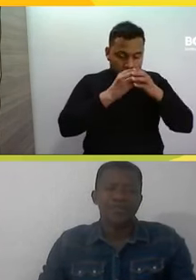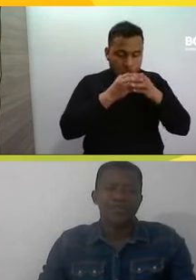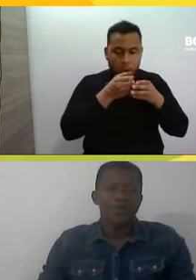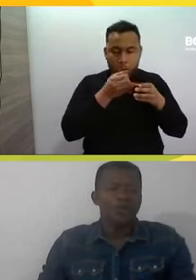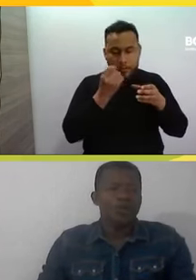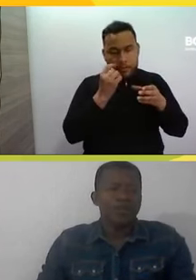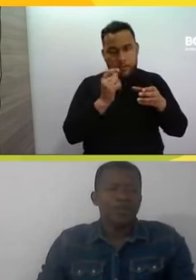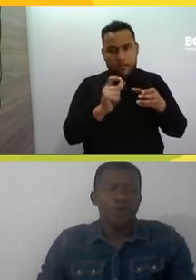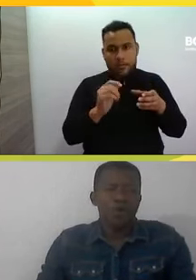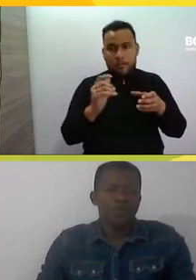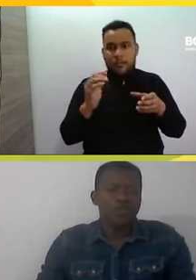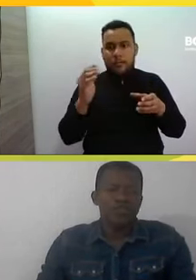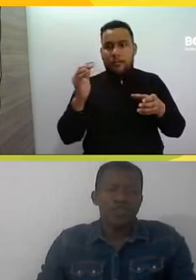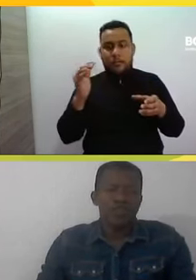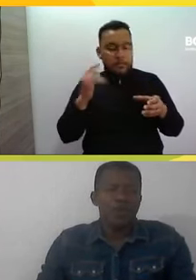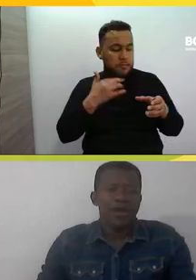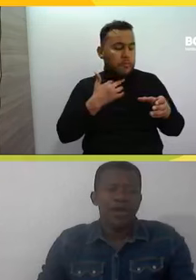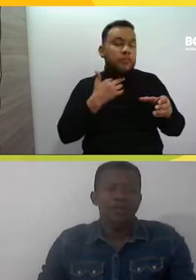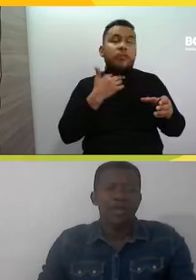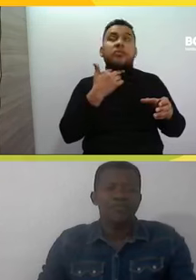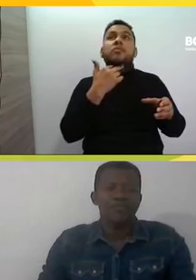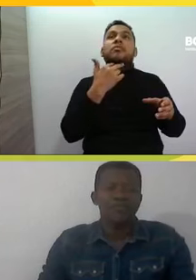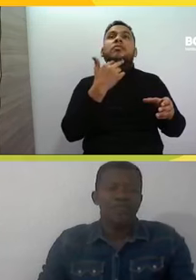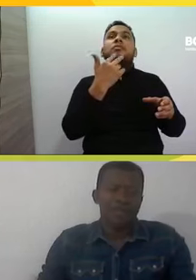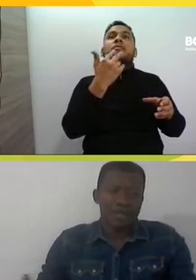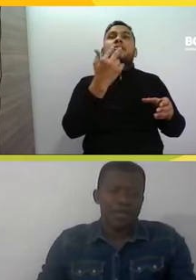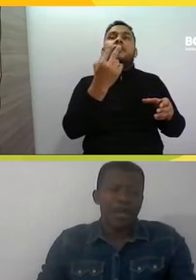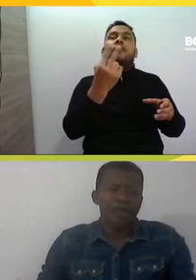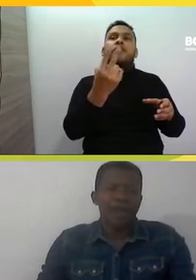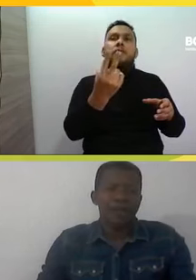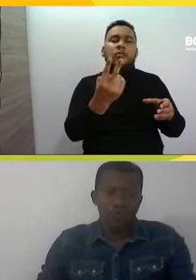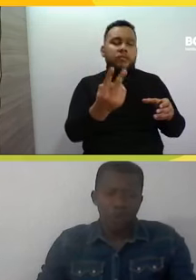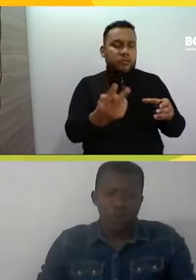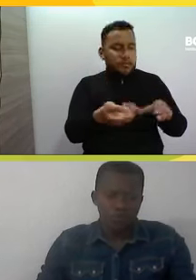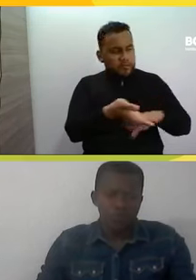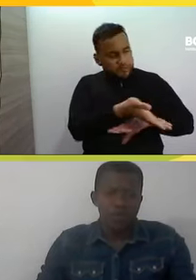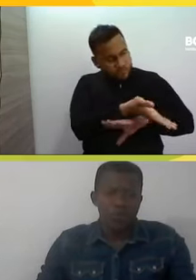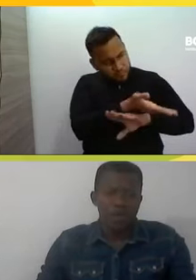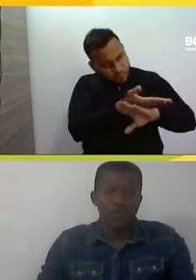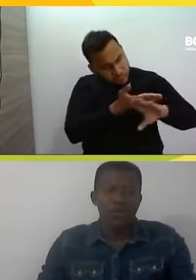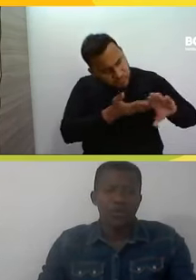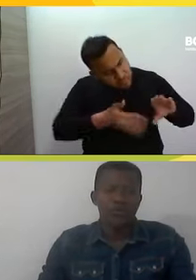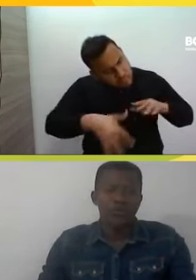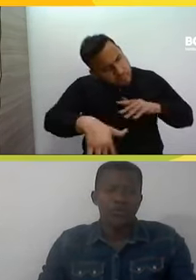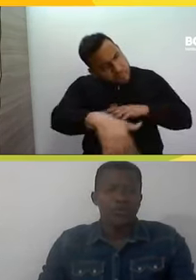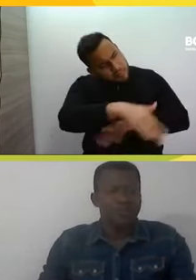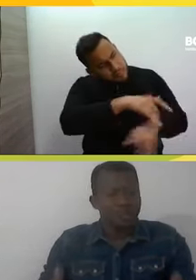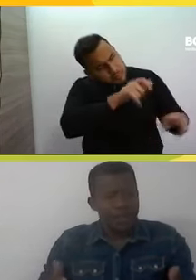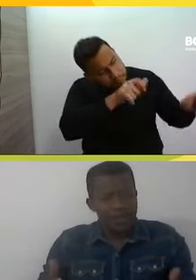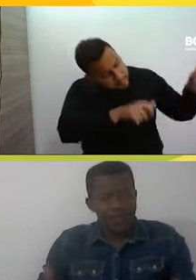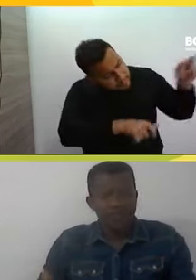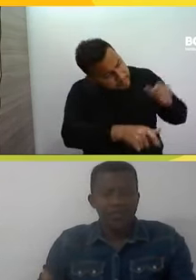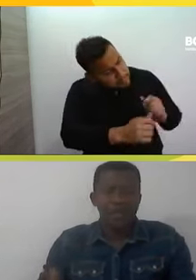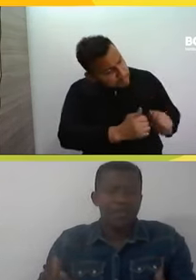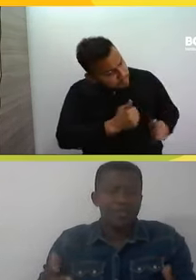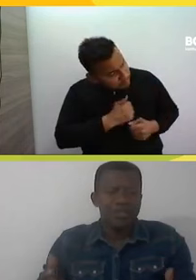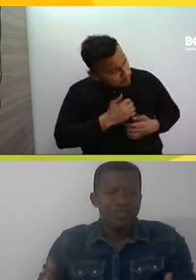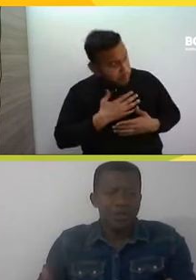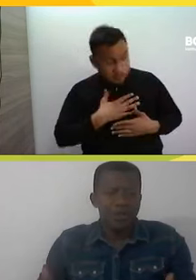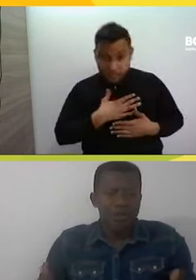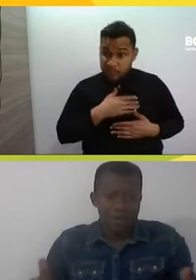despiertas, unas voces que vuelven reclamando a sus dueños. ¿Será esta